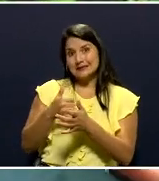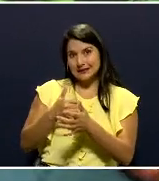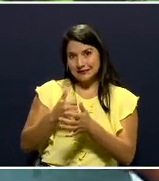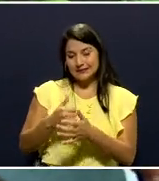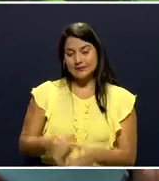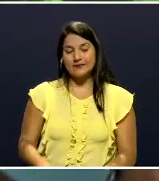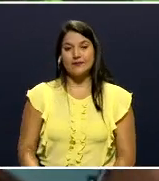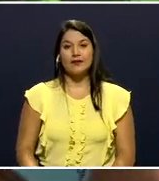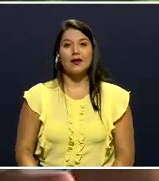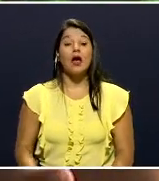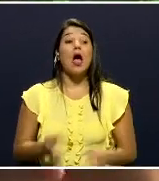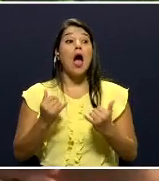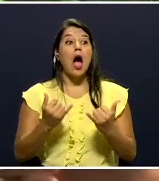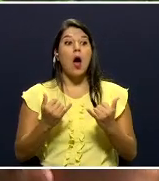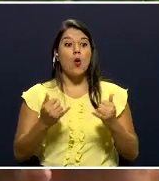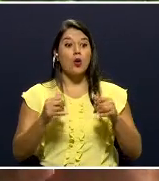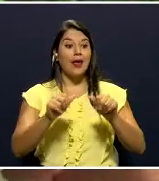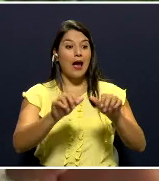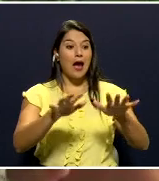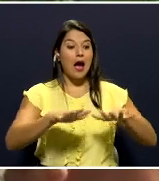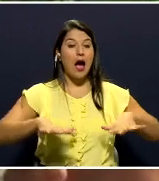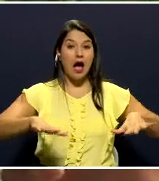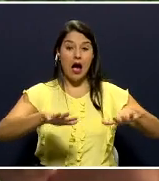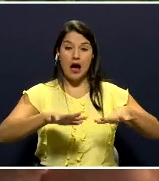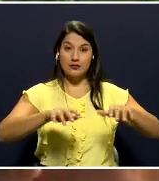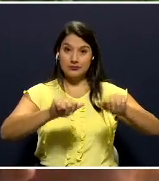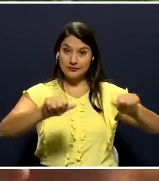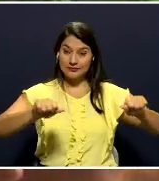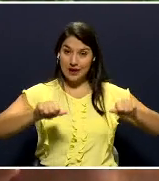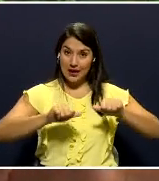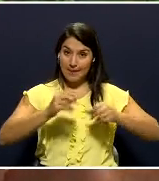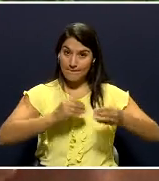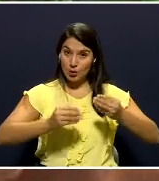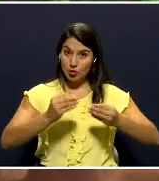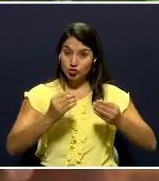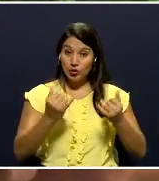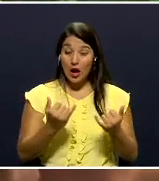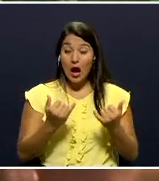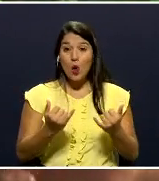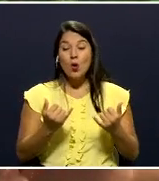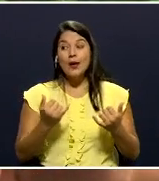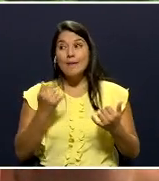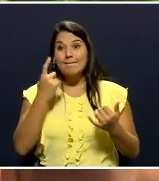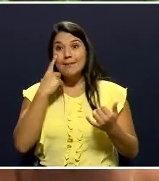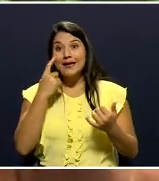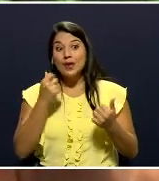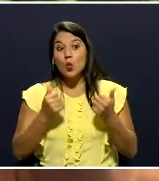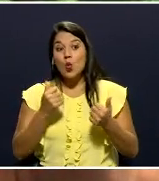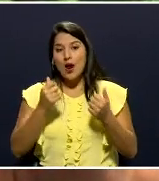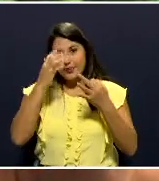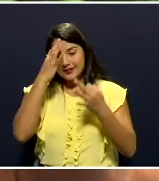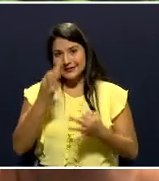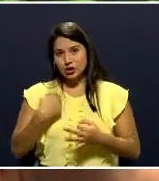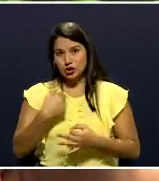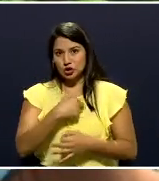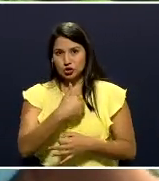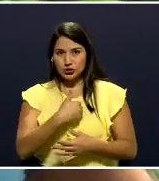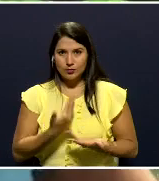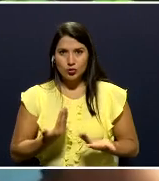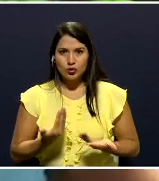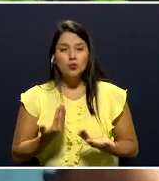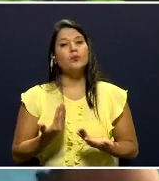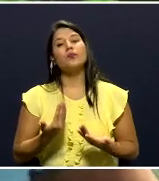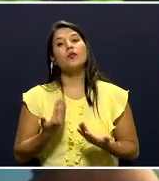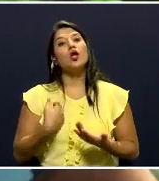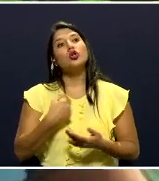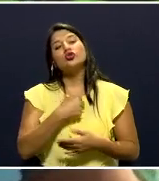sector productivo que en este momento está tratando de ver en las decisiones de nosotros la posibilidad de no poner un candado y decirle a sus empleados